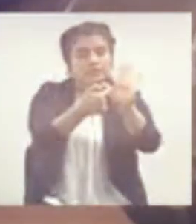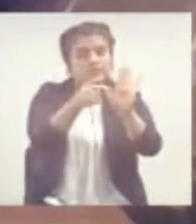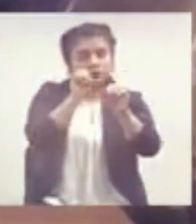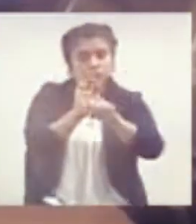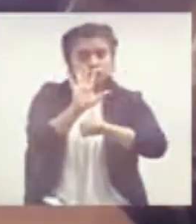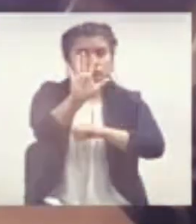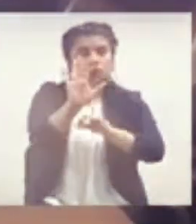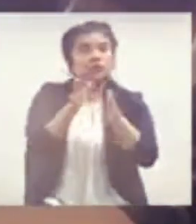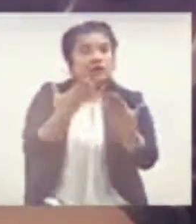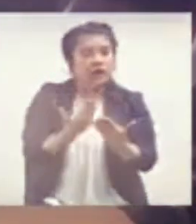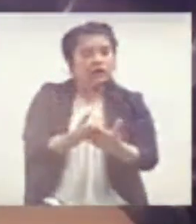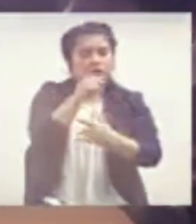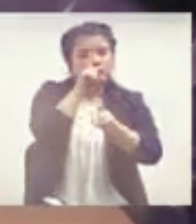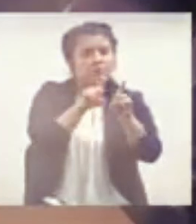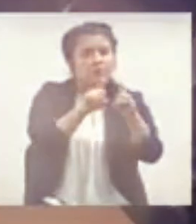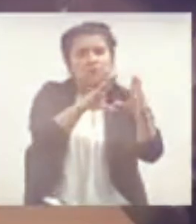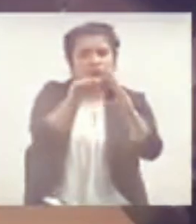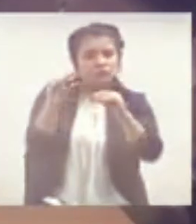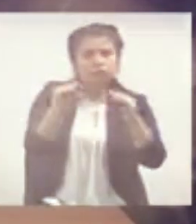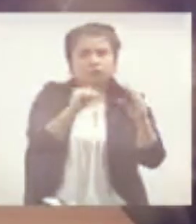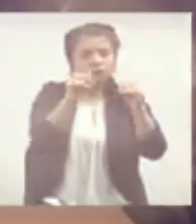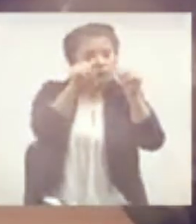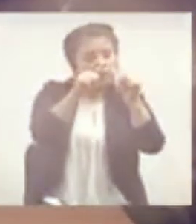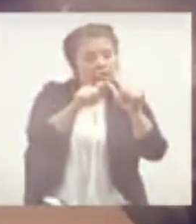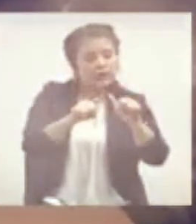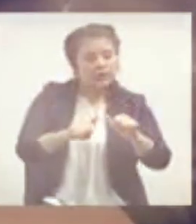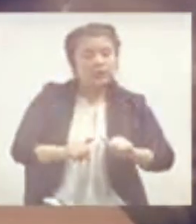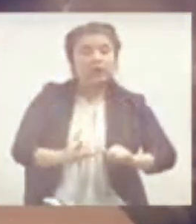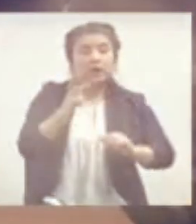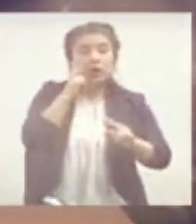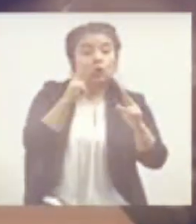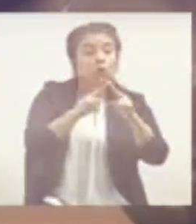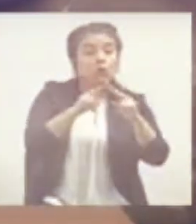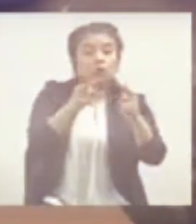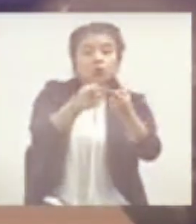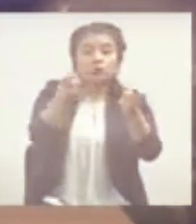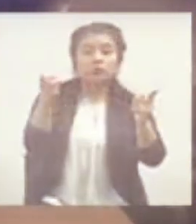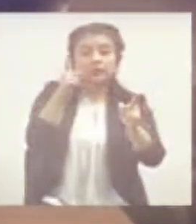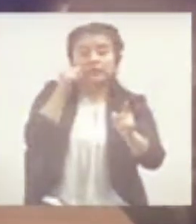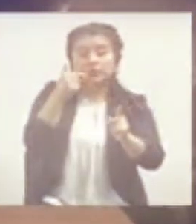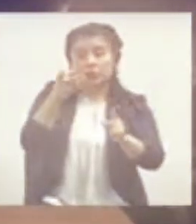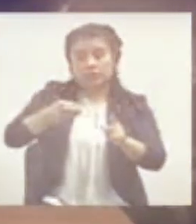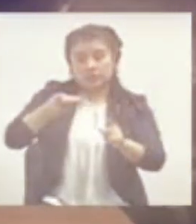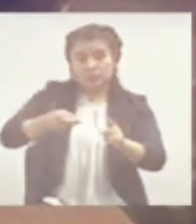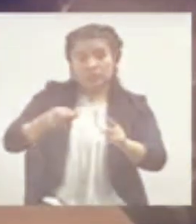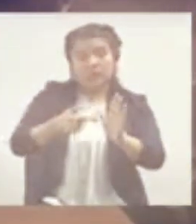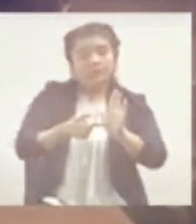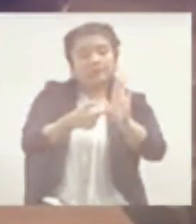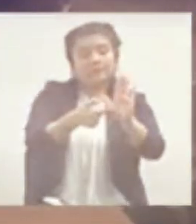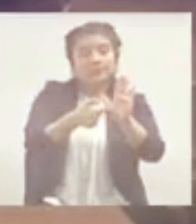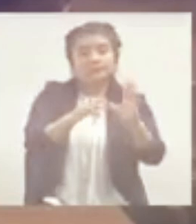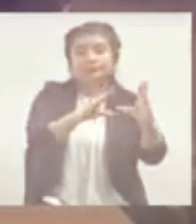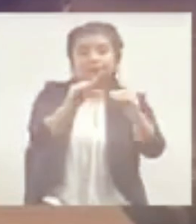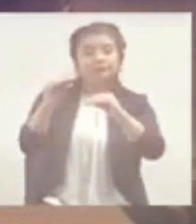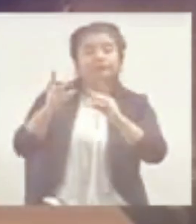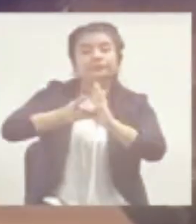ser sujeto a un análisis y a un conocimiento de parte de los señores diputados, es la presentación y discusión